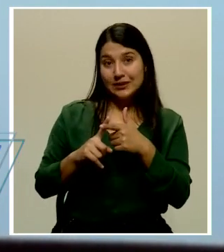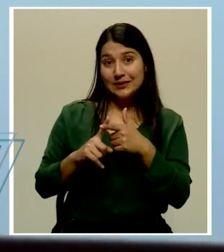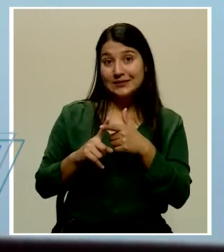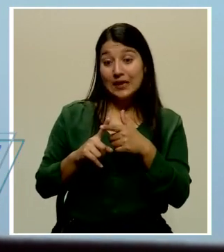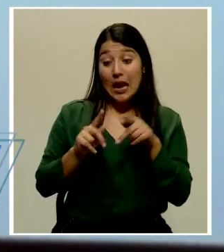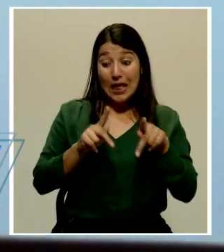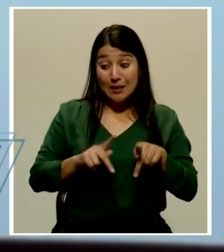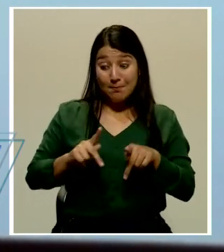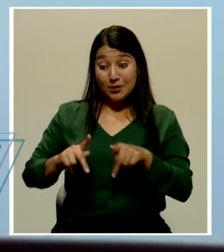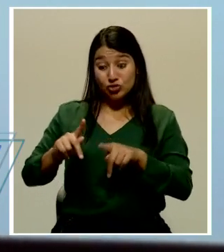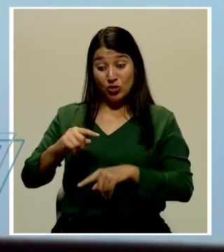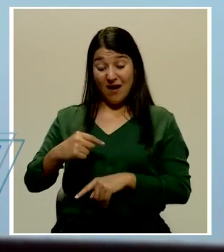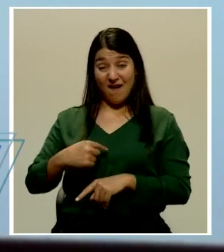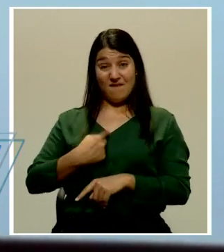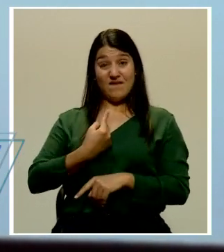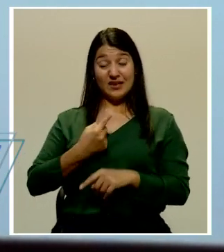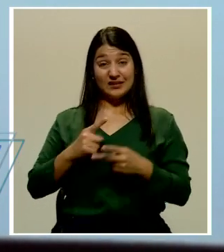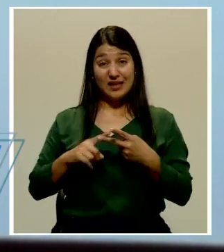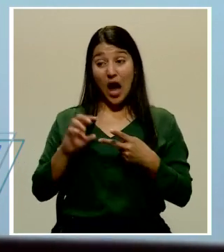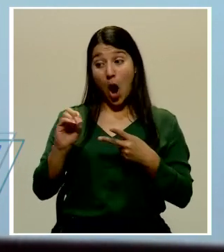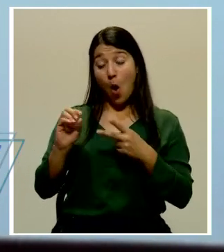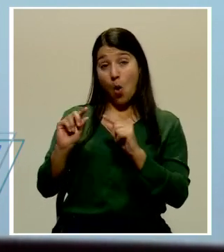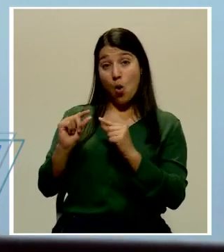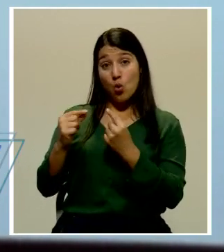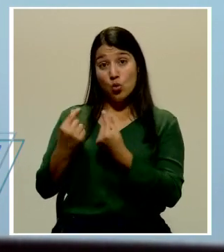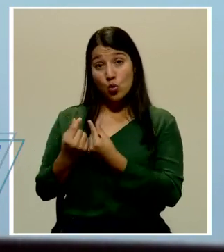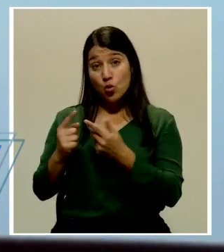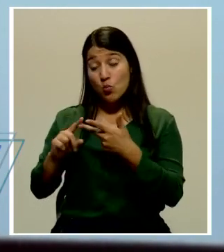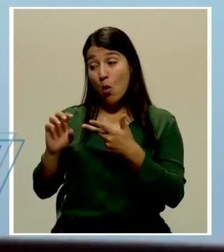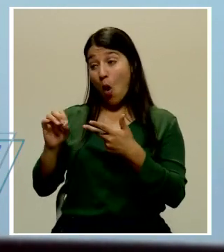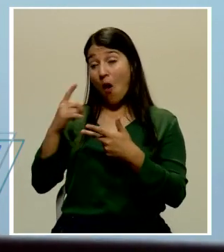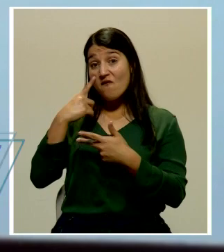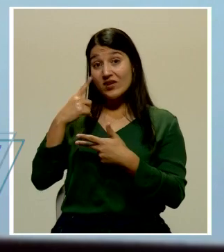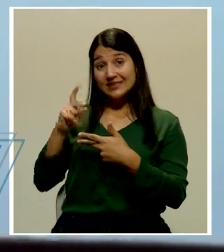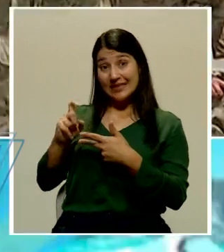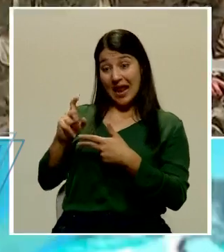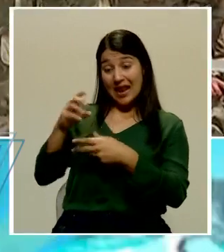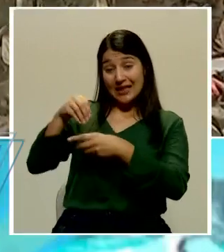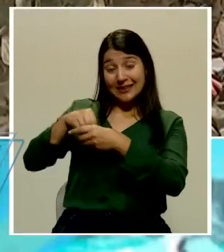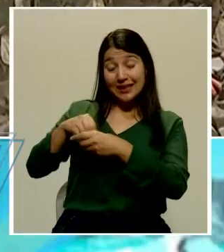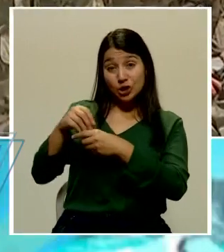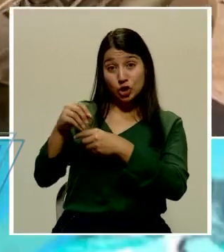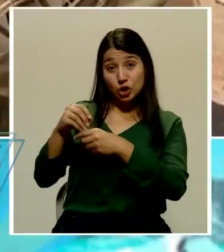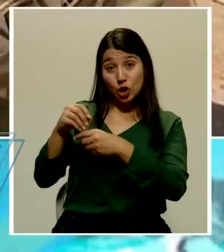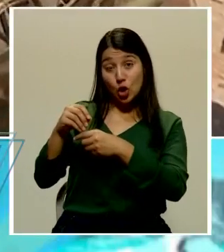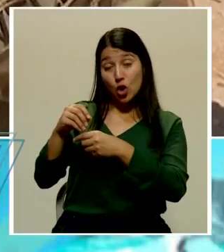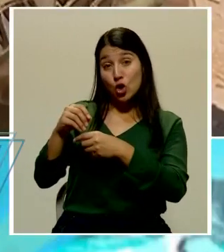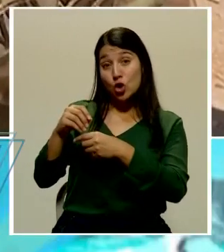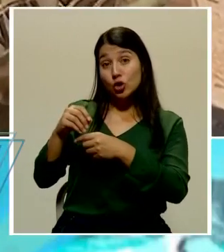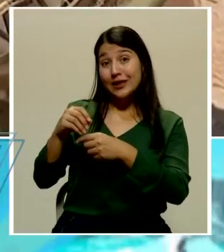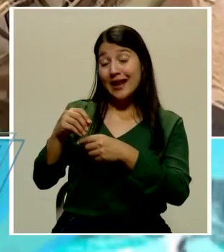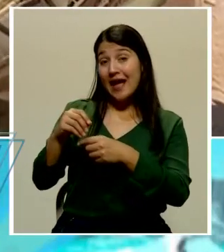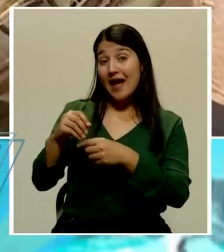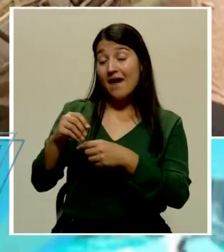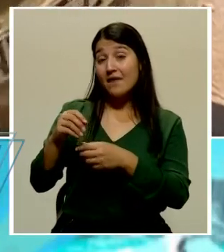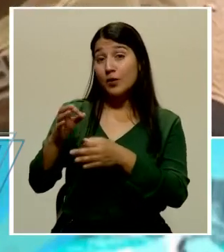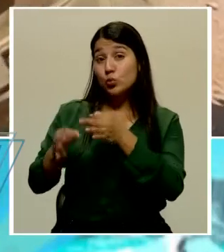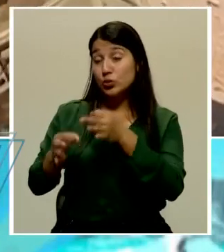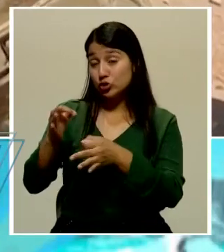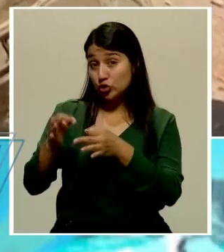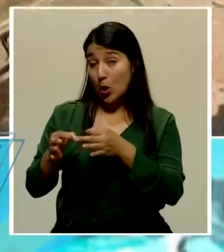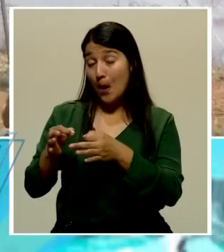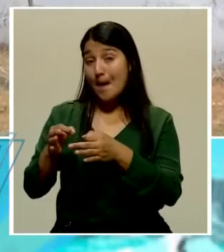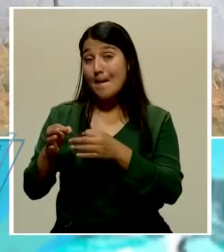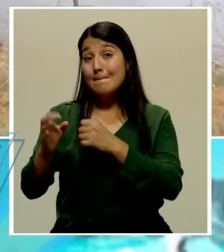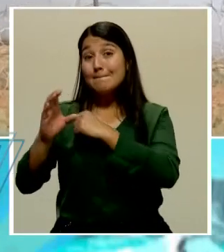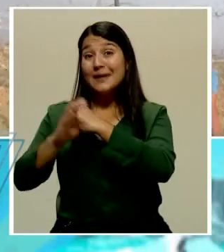las víctimas o los grupos o inclusive la Fiscalía del Penal Internacional que hubo una